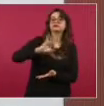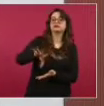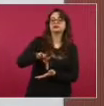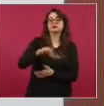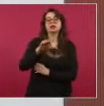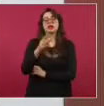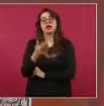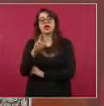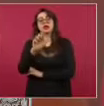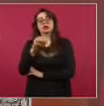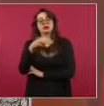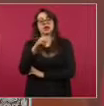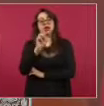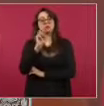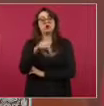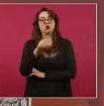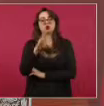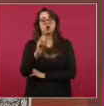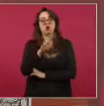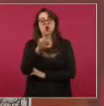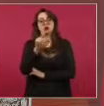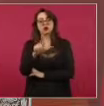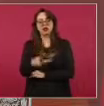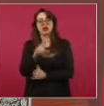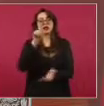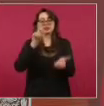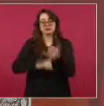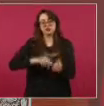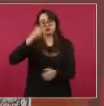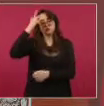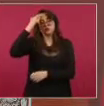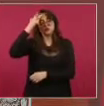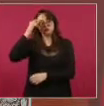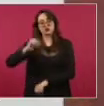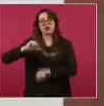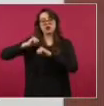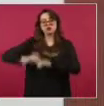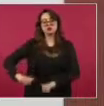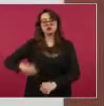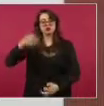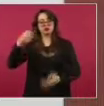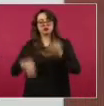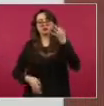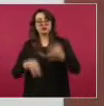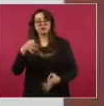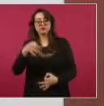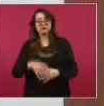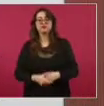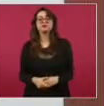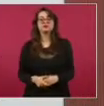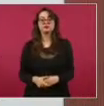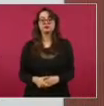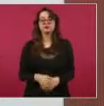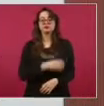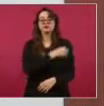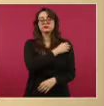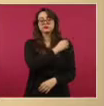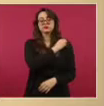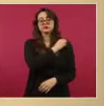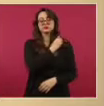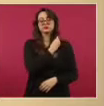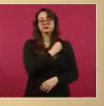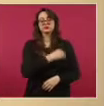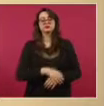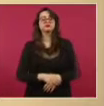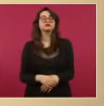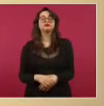ministro en ese entonces del Interior del gobierno de Porfirio Díaz. Podrán ser condenados, le dice el